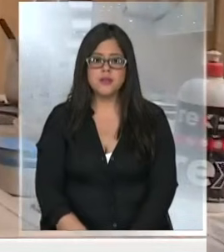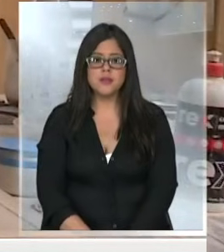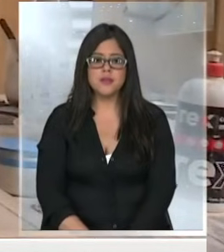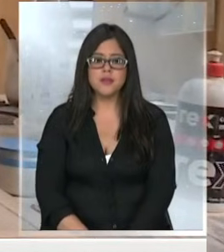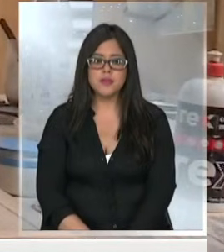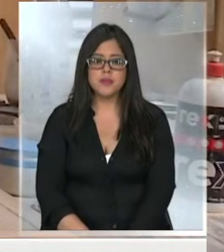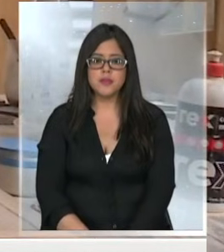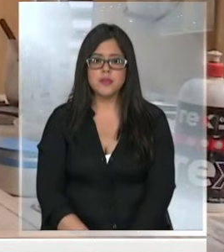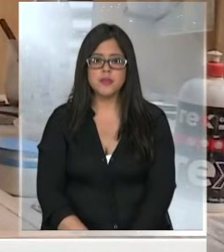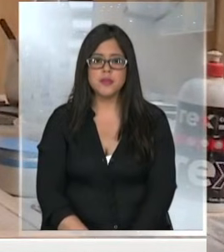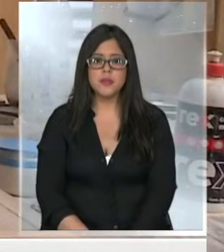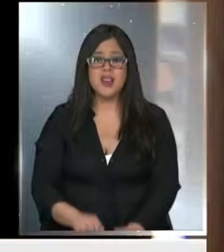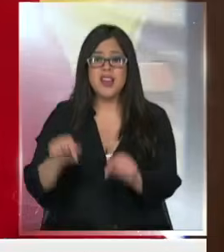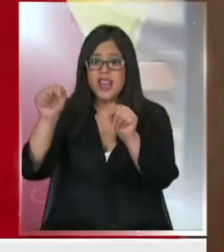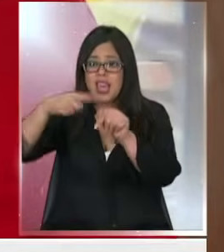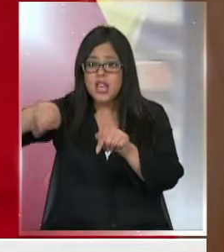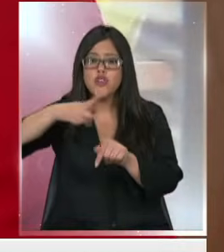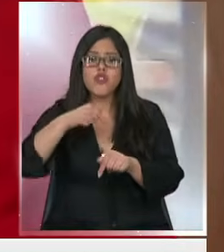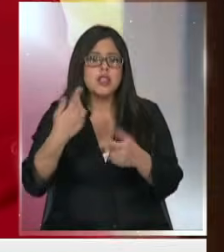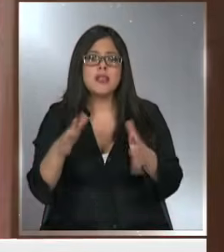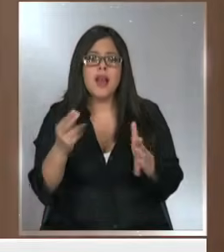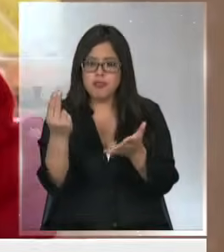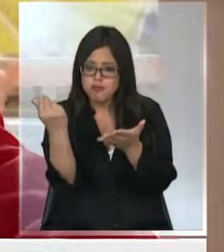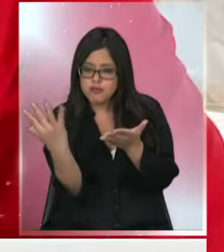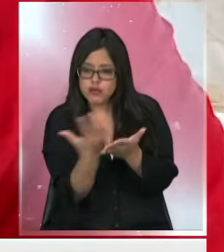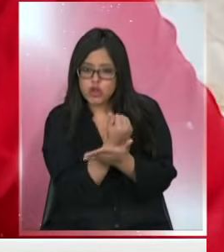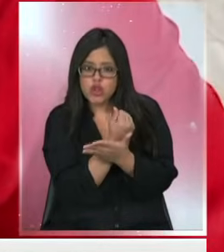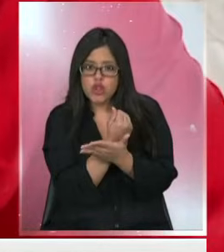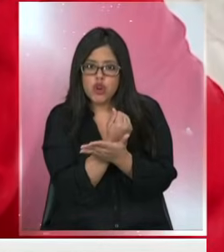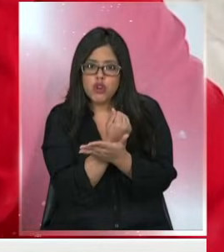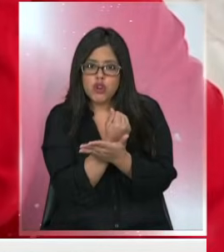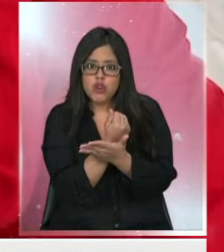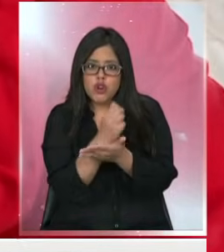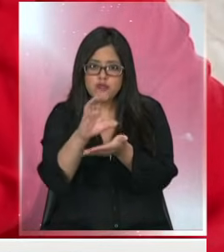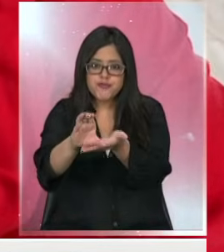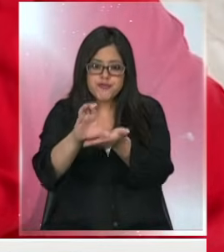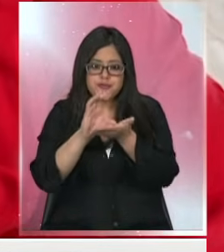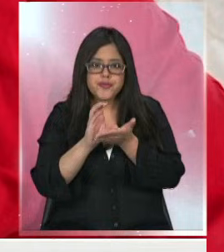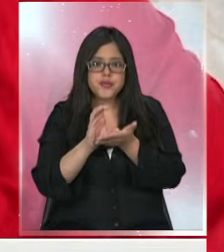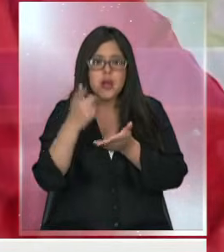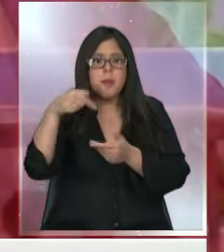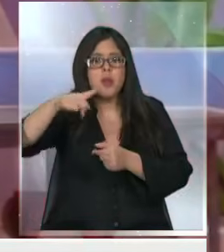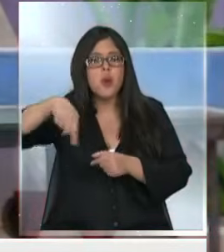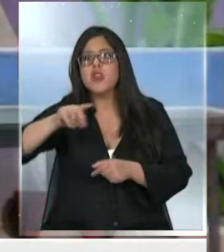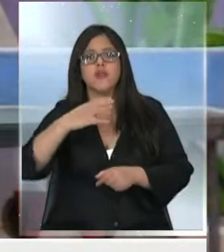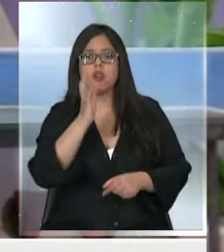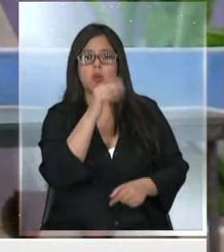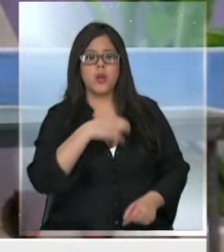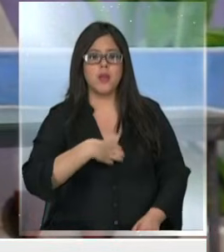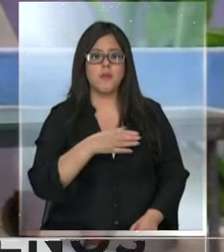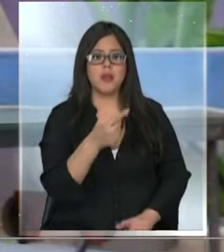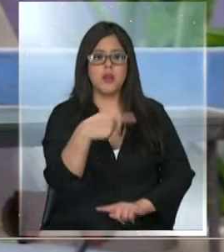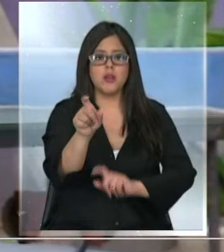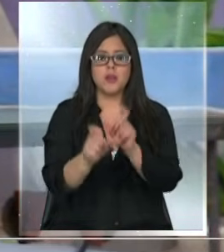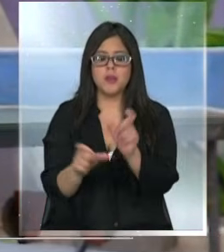La cosa de ellos es ganar lucas, ¿no? Ganar lucas y no ven por él, no tienen empatía con el